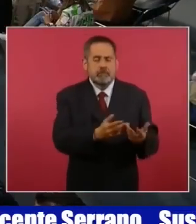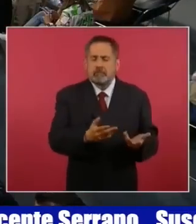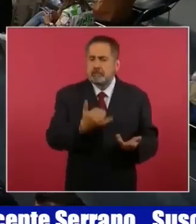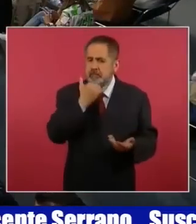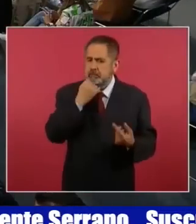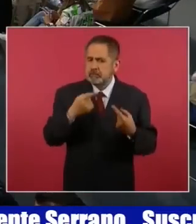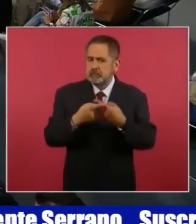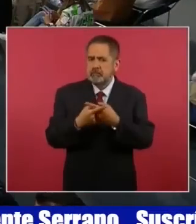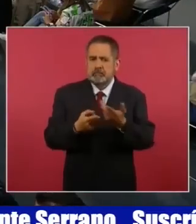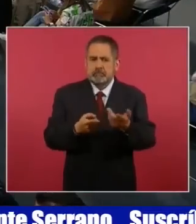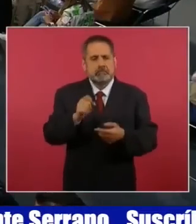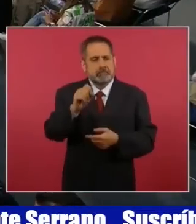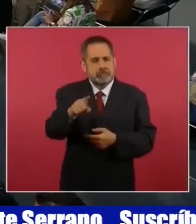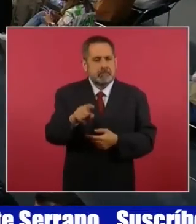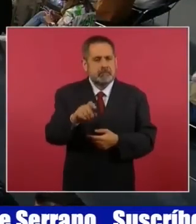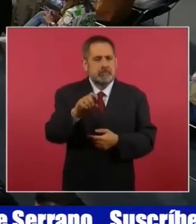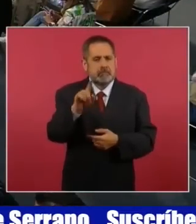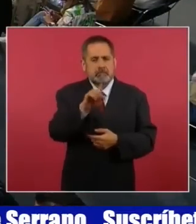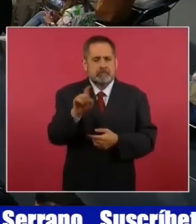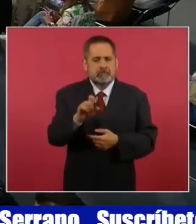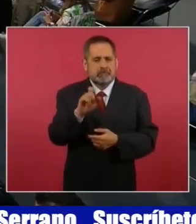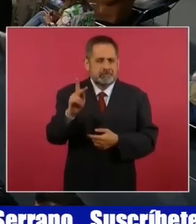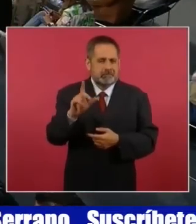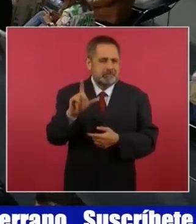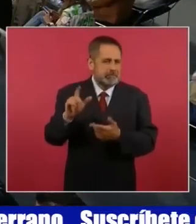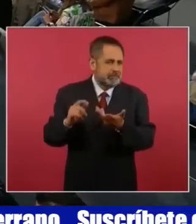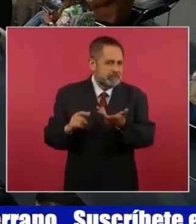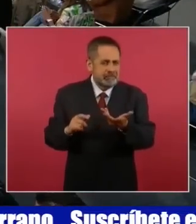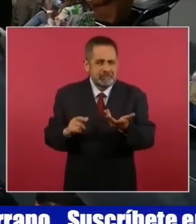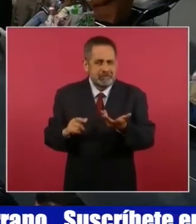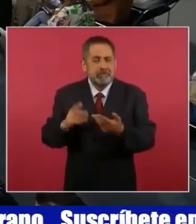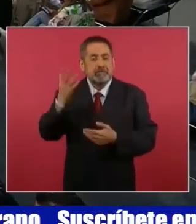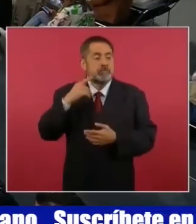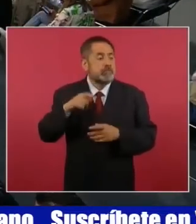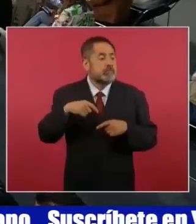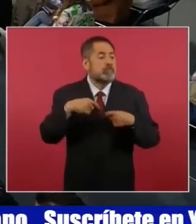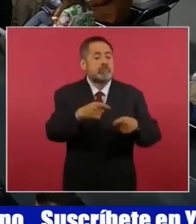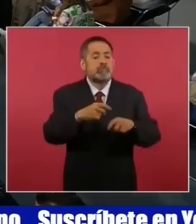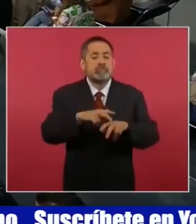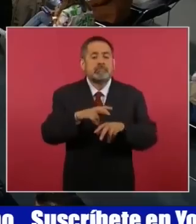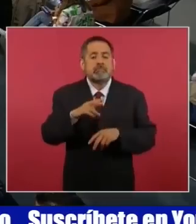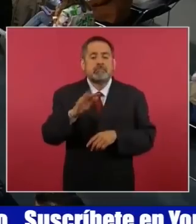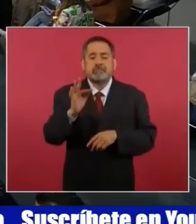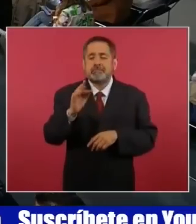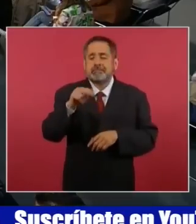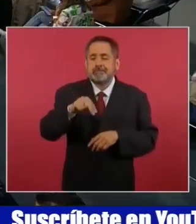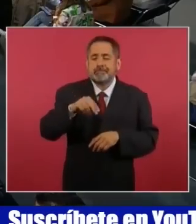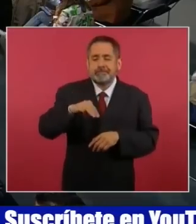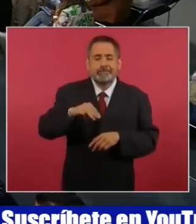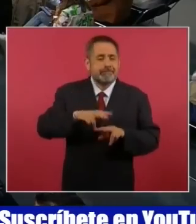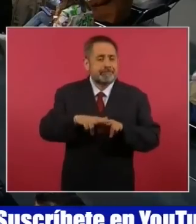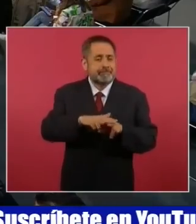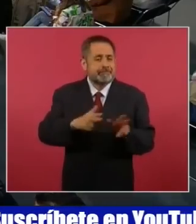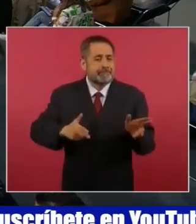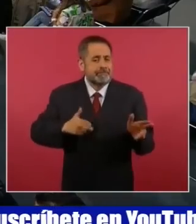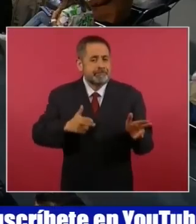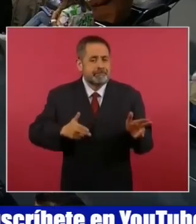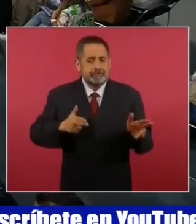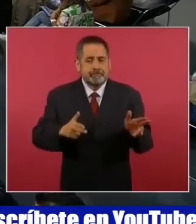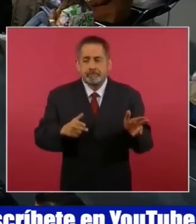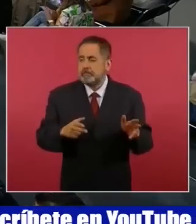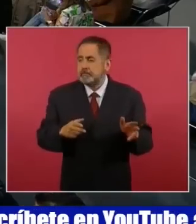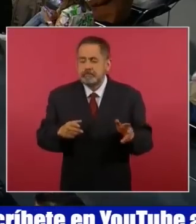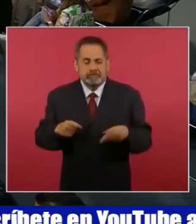Lo que pasó con Zedillo, que privatizó los ferrocarriles y luego se fue a trabajar a la